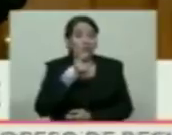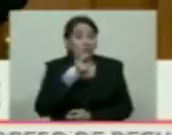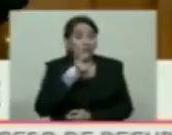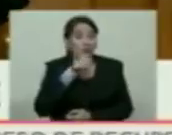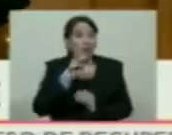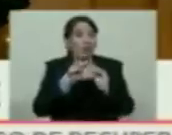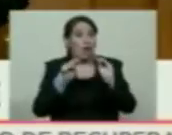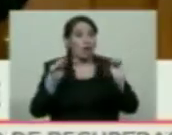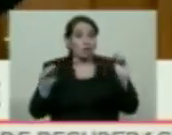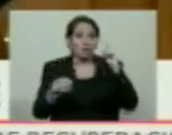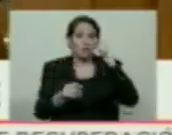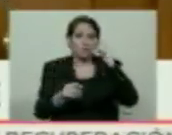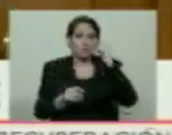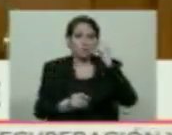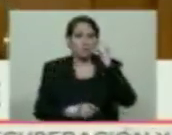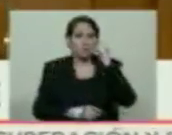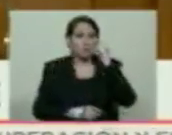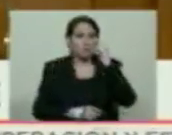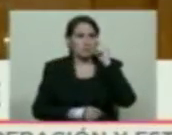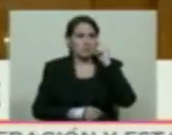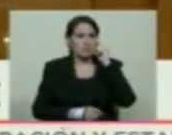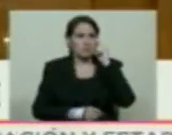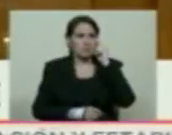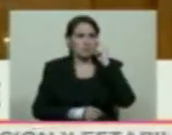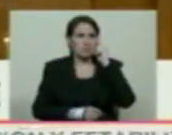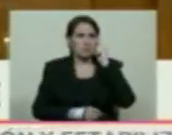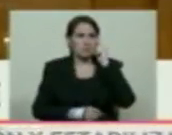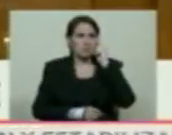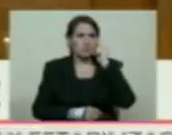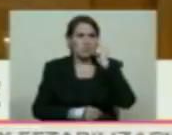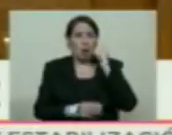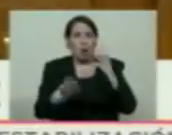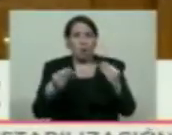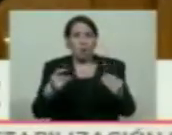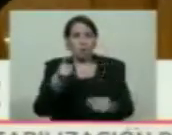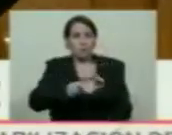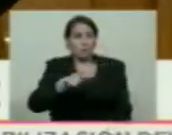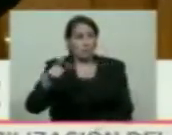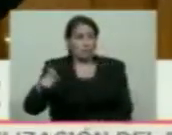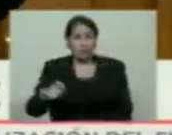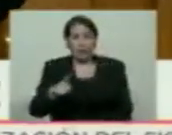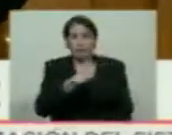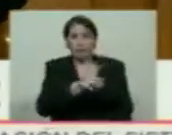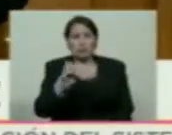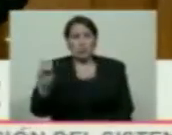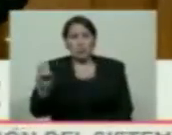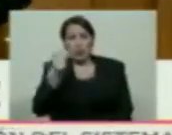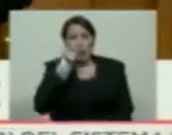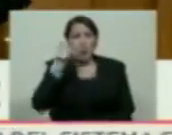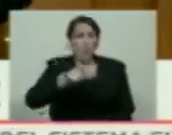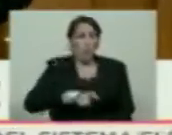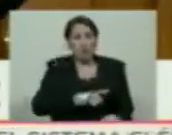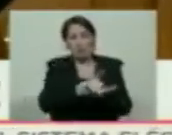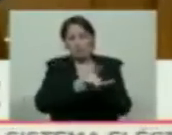imperialismo? Nos convertimos en miles, en millones, con 150 hombres nos llevamos por delante, 120